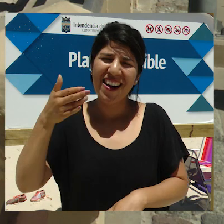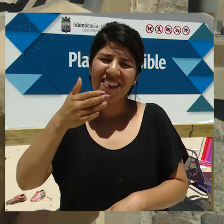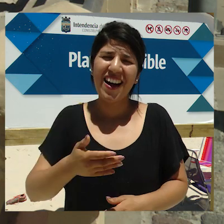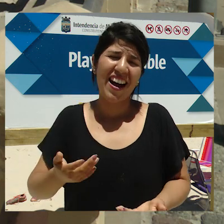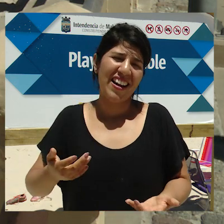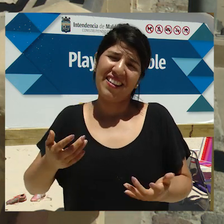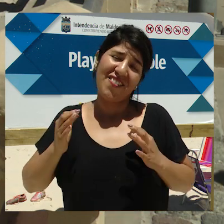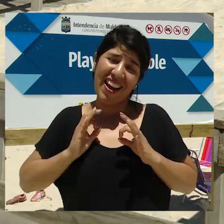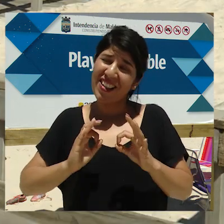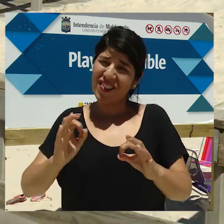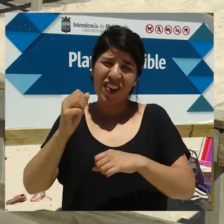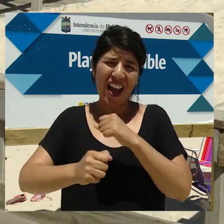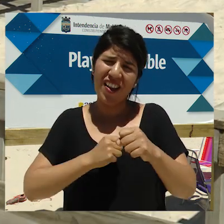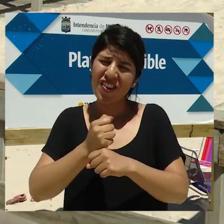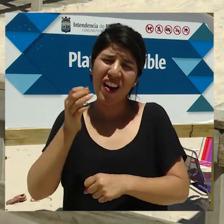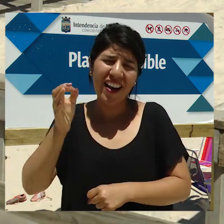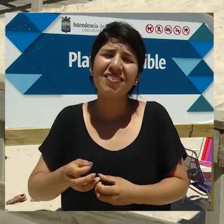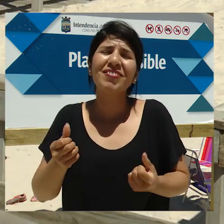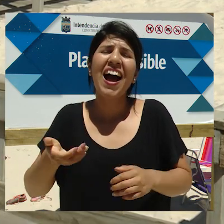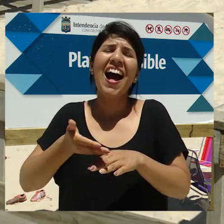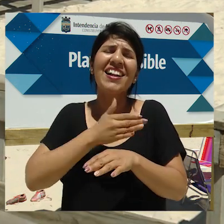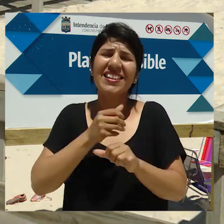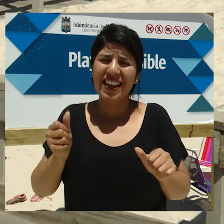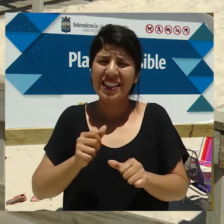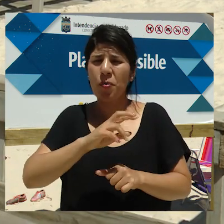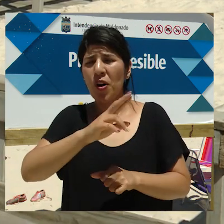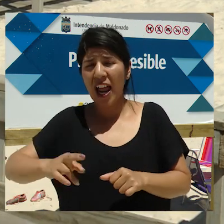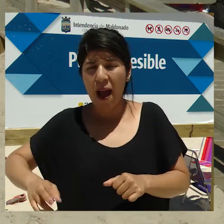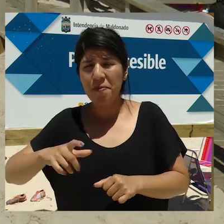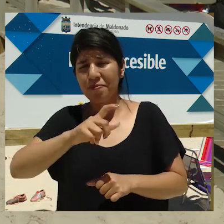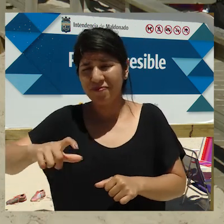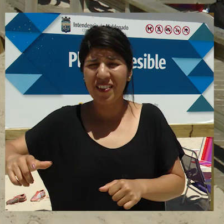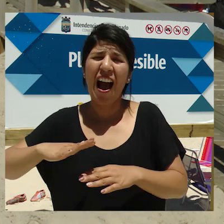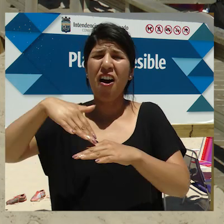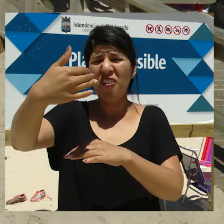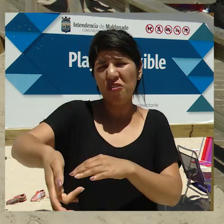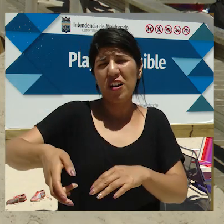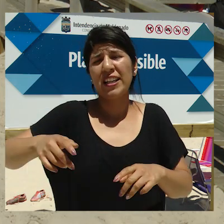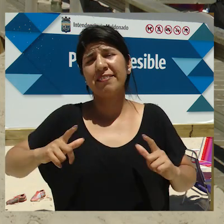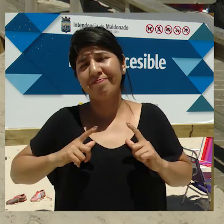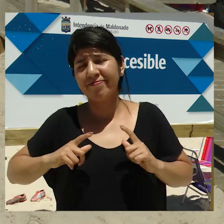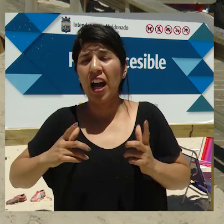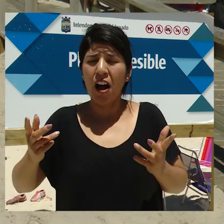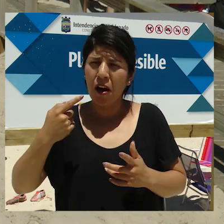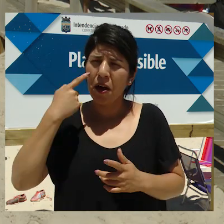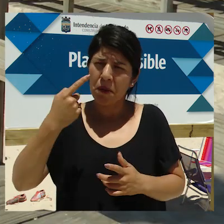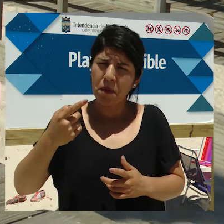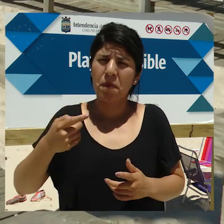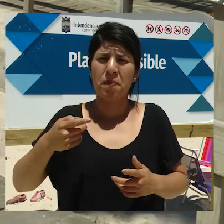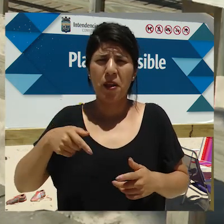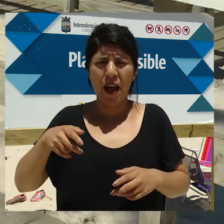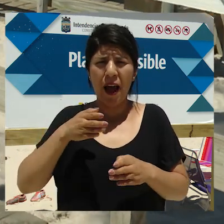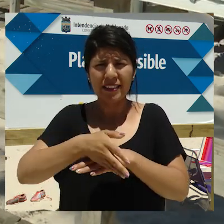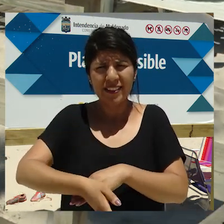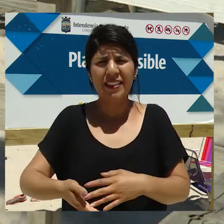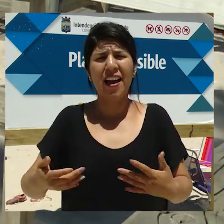vinimos de vacaciones, lo que hacía ella era quedarnos afuera en la Rambla. Y bueno, ahora recorriendo nos dimos cuenta de esta posibilidad. Y bueno, la verdad